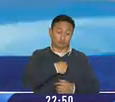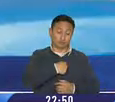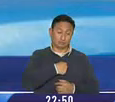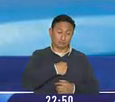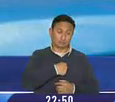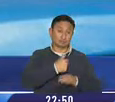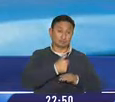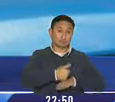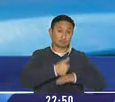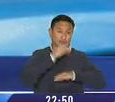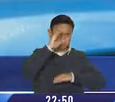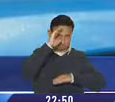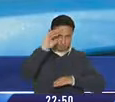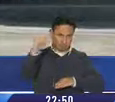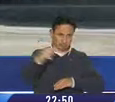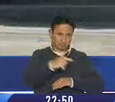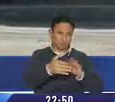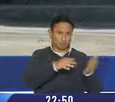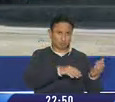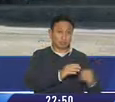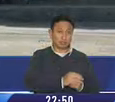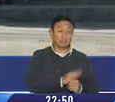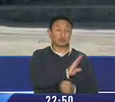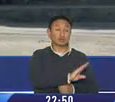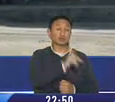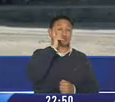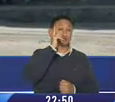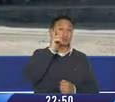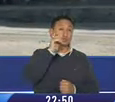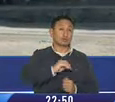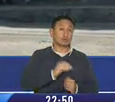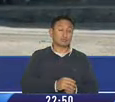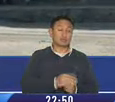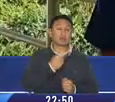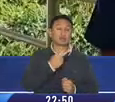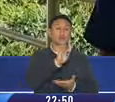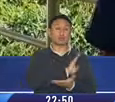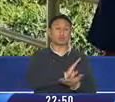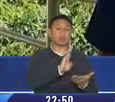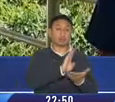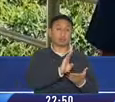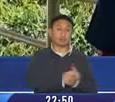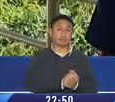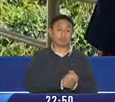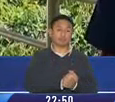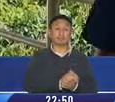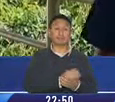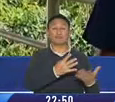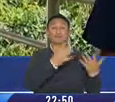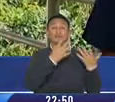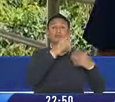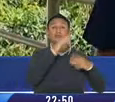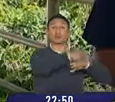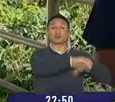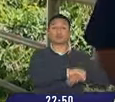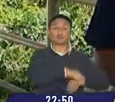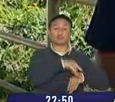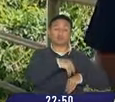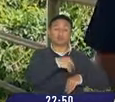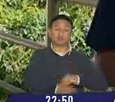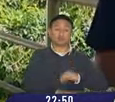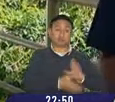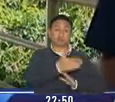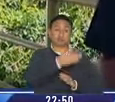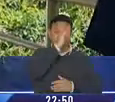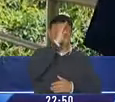a reportes, entre los fallecidos constaban líderes criminales de dos favelas. Capturamos a 9 delincuentes que fallecieron camino al hospital